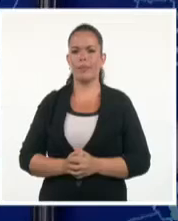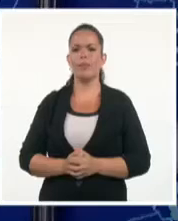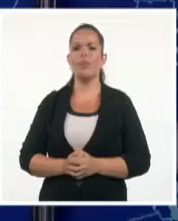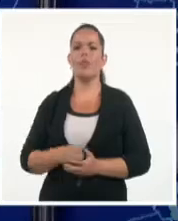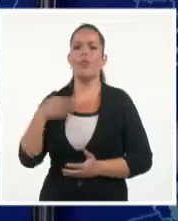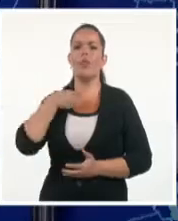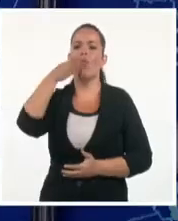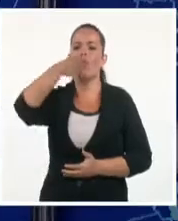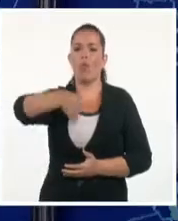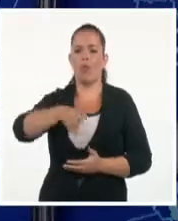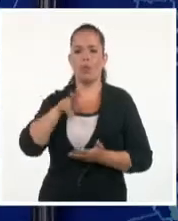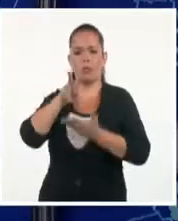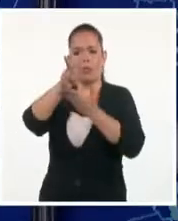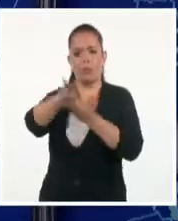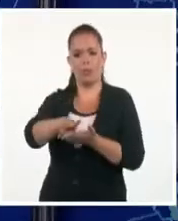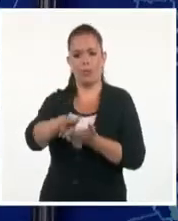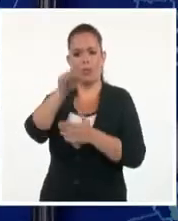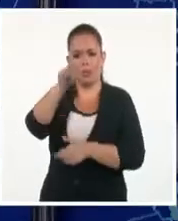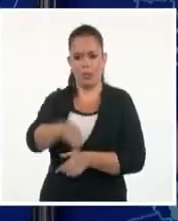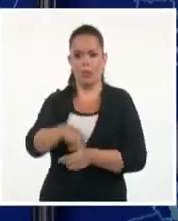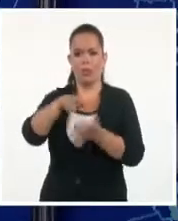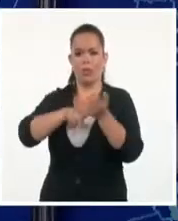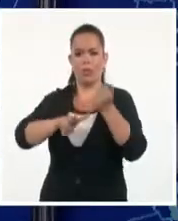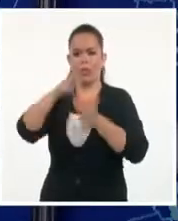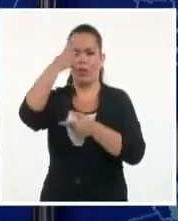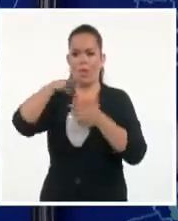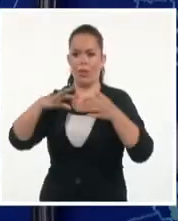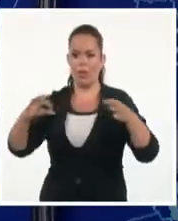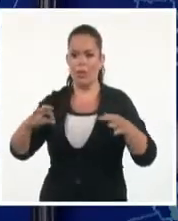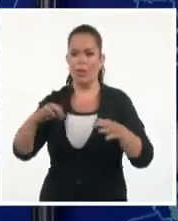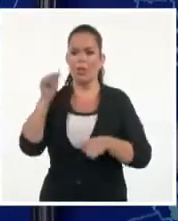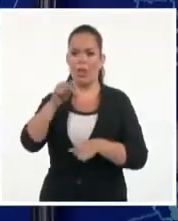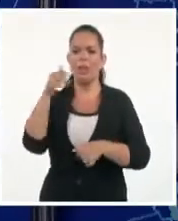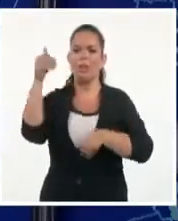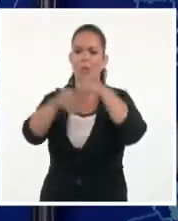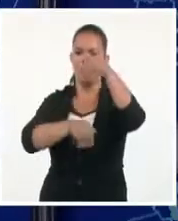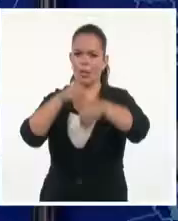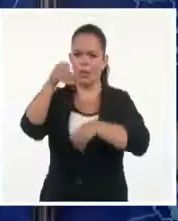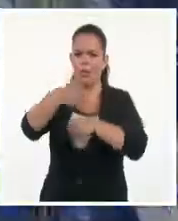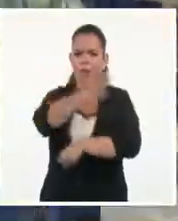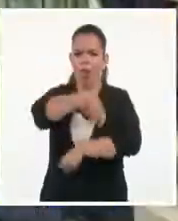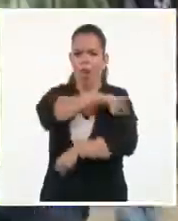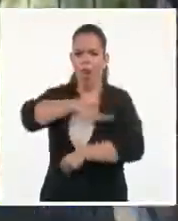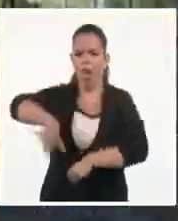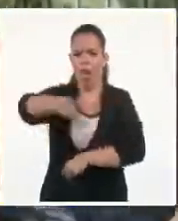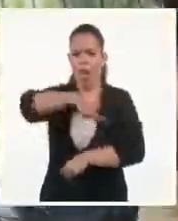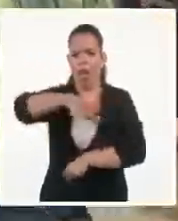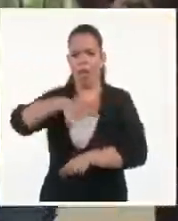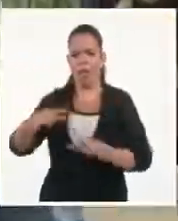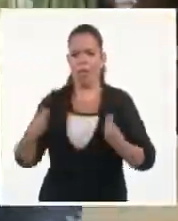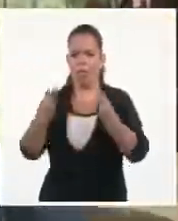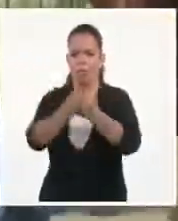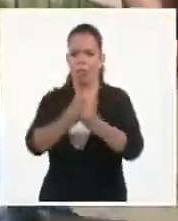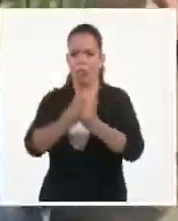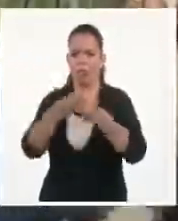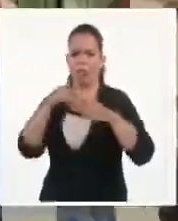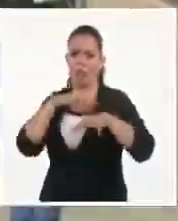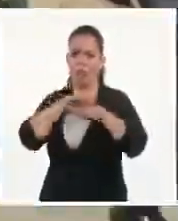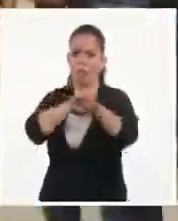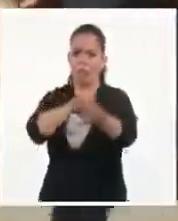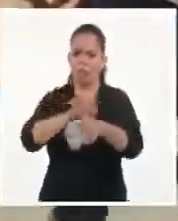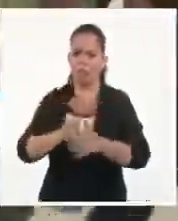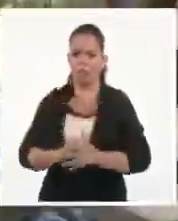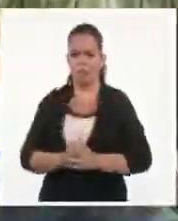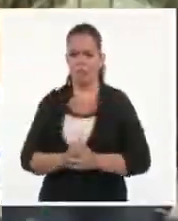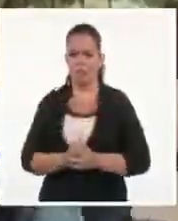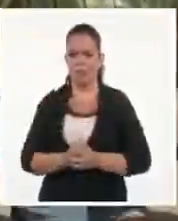este territorio en la provincia de Artemisa, donde recibió el respaldo de la población. La calle es de los